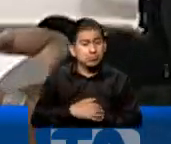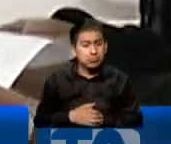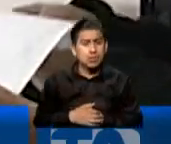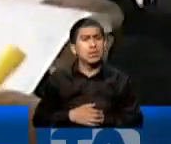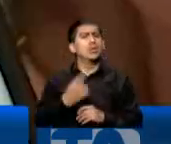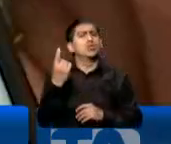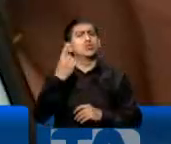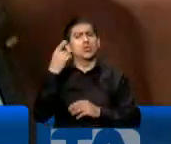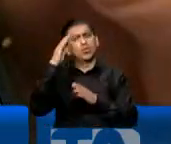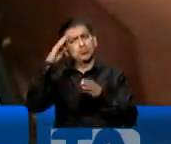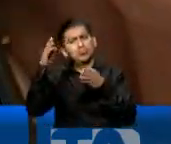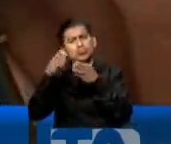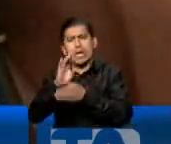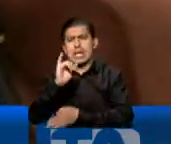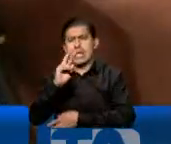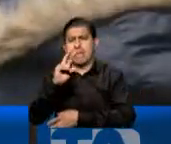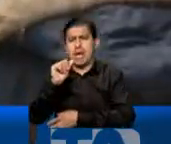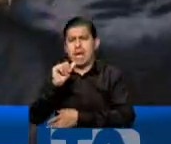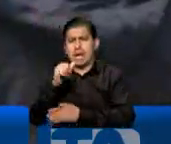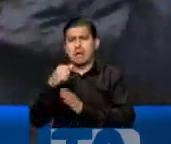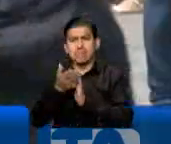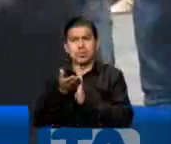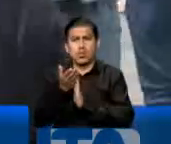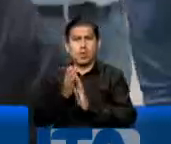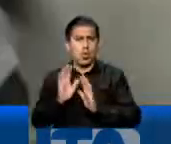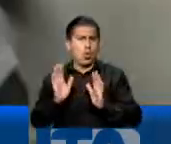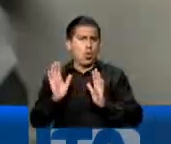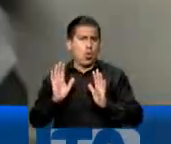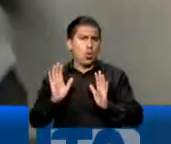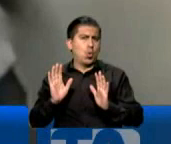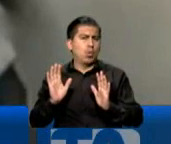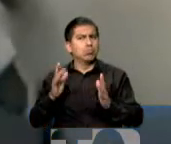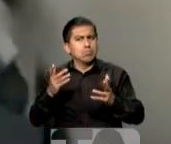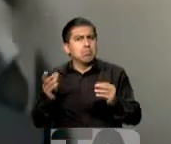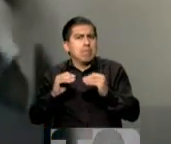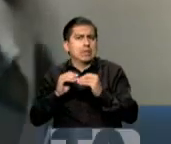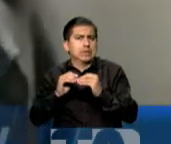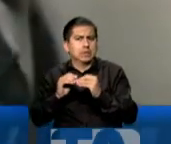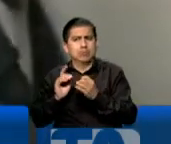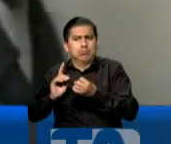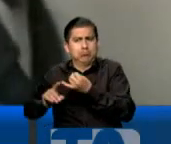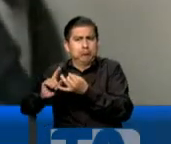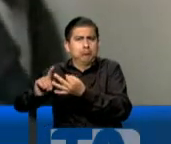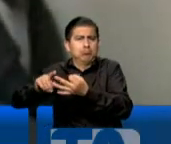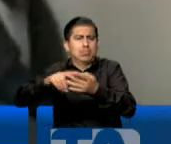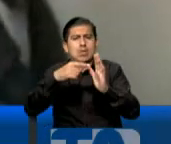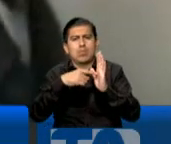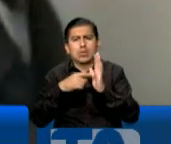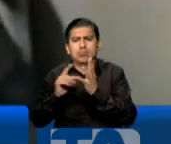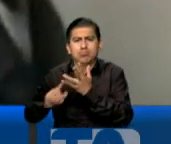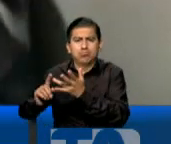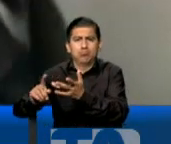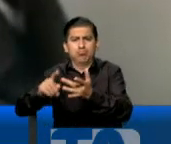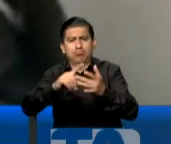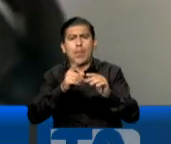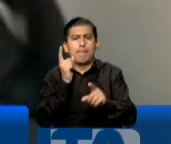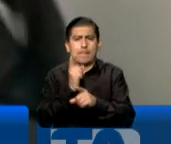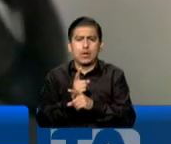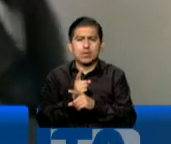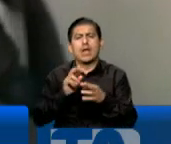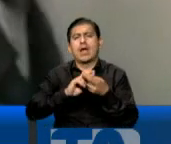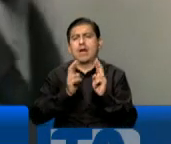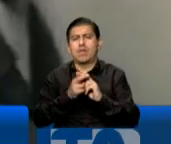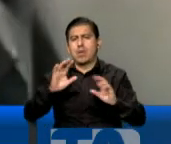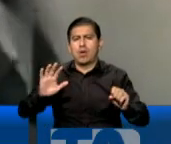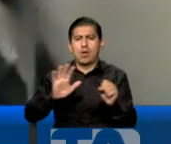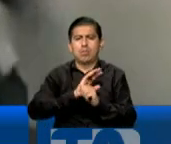debate no se centrará en el IVA necesariamente. El tema tributario tiene que ser visto como una reforma